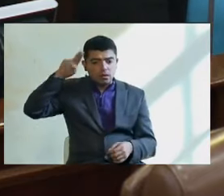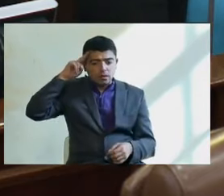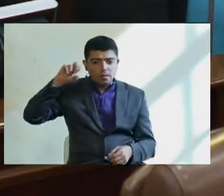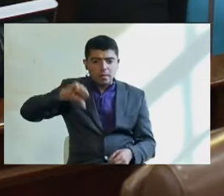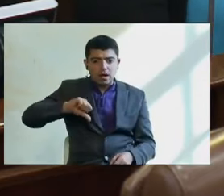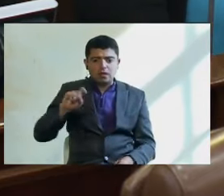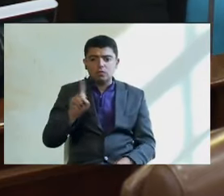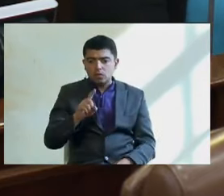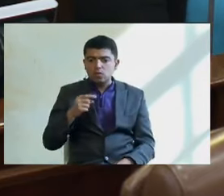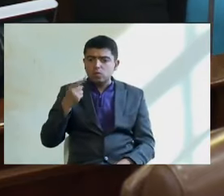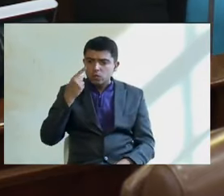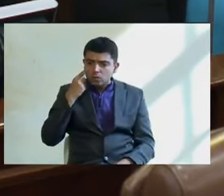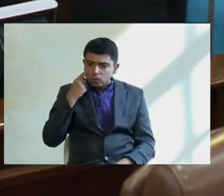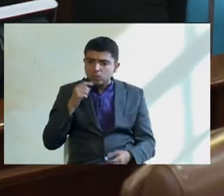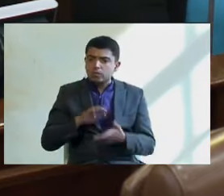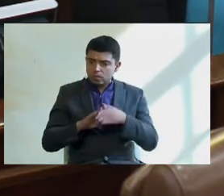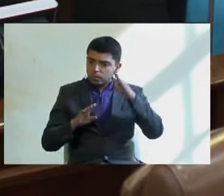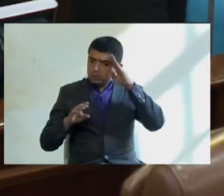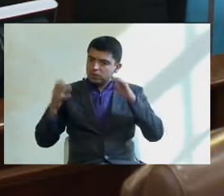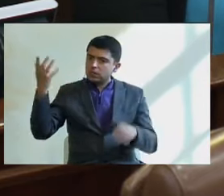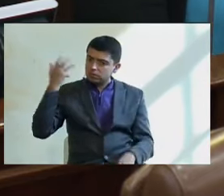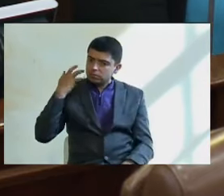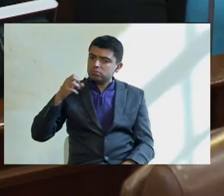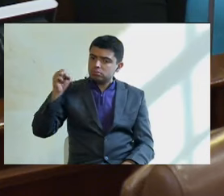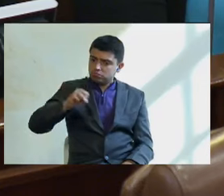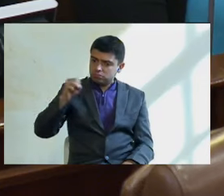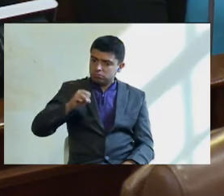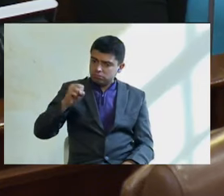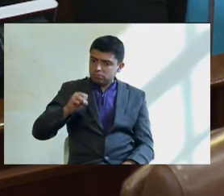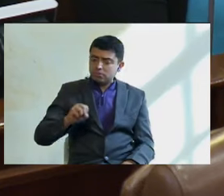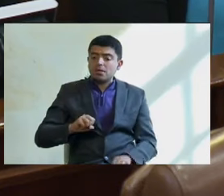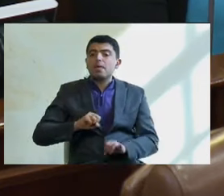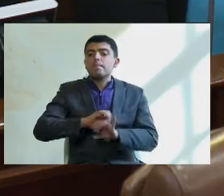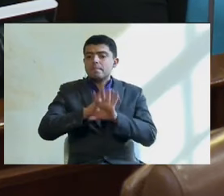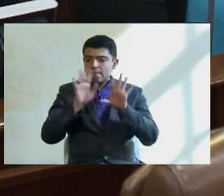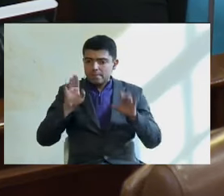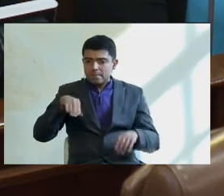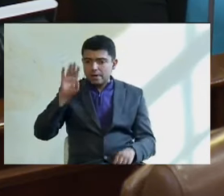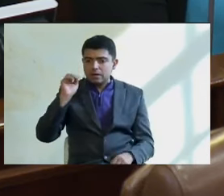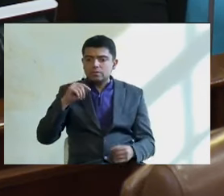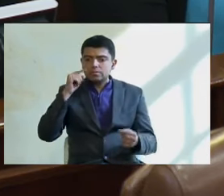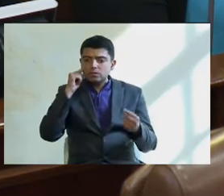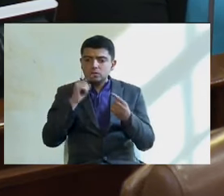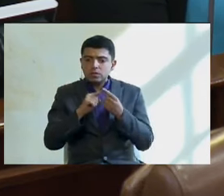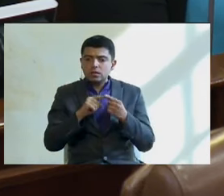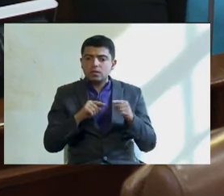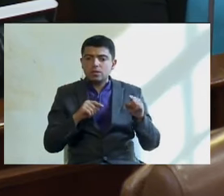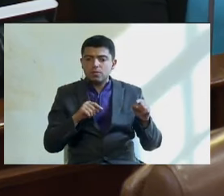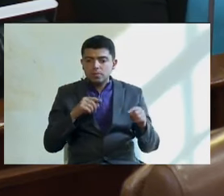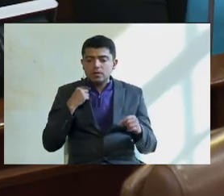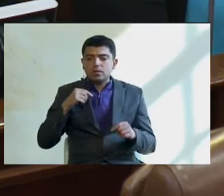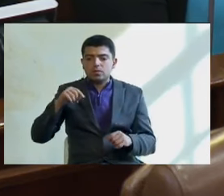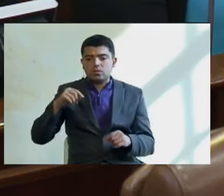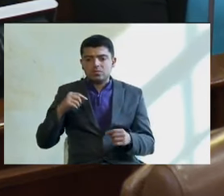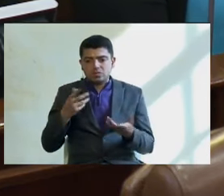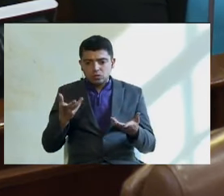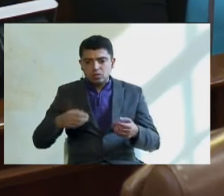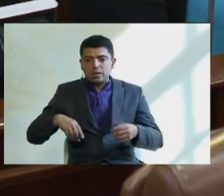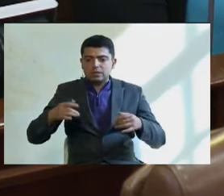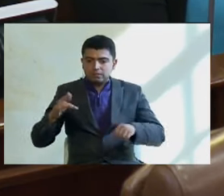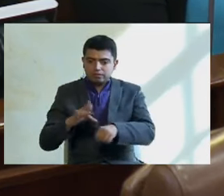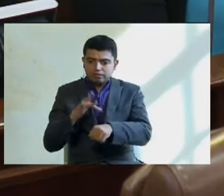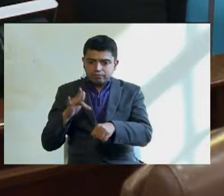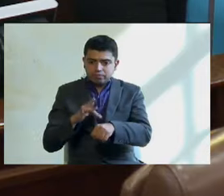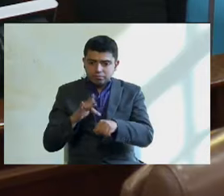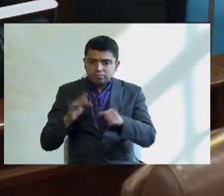pensionen estoy diciendo es que esa sería una causal para estimular el buen comportamiento